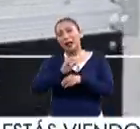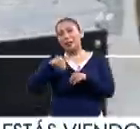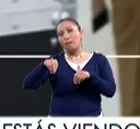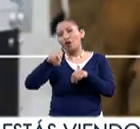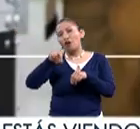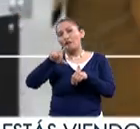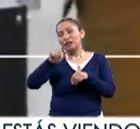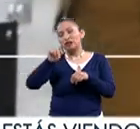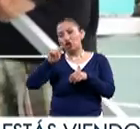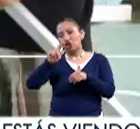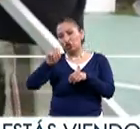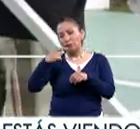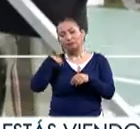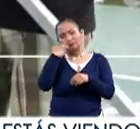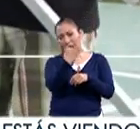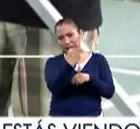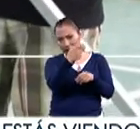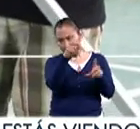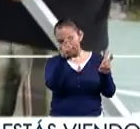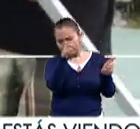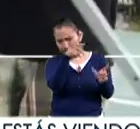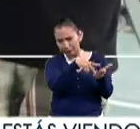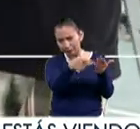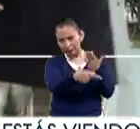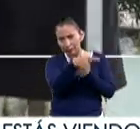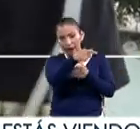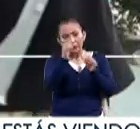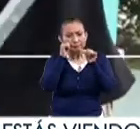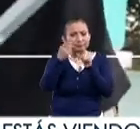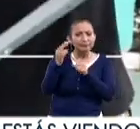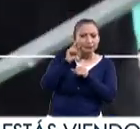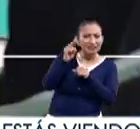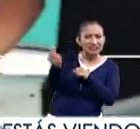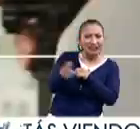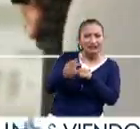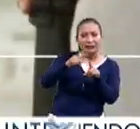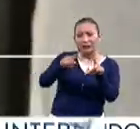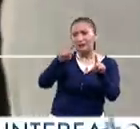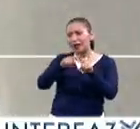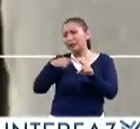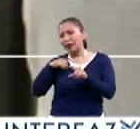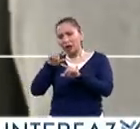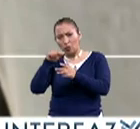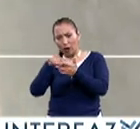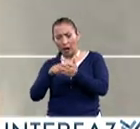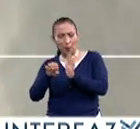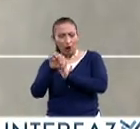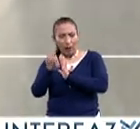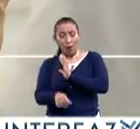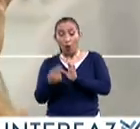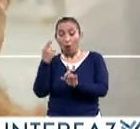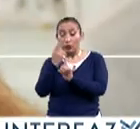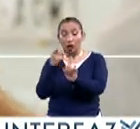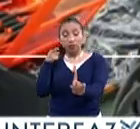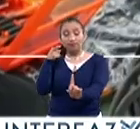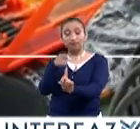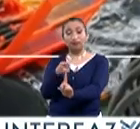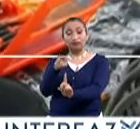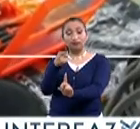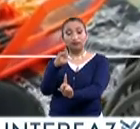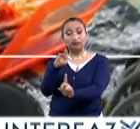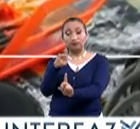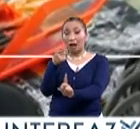caso específico de Cine Móvil Toto, es a que atiende una necesidad desde diversos flancos, es decir, que no se limita a atenderla de